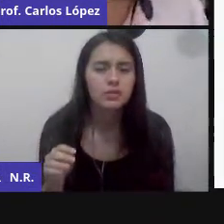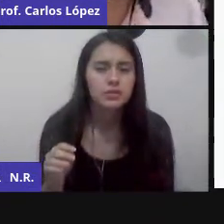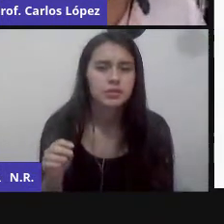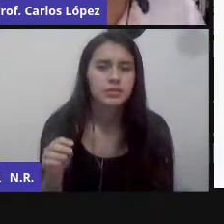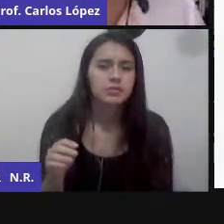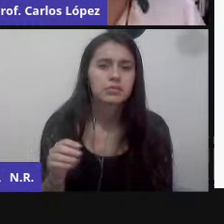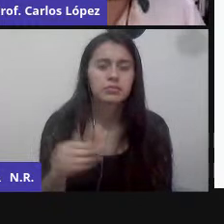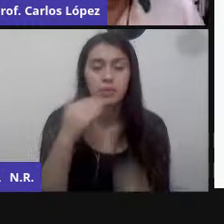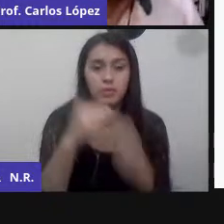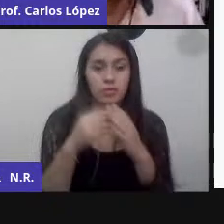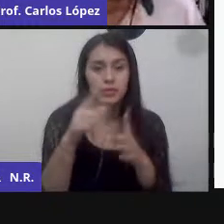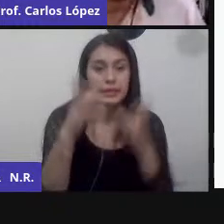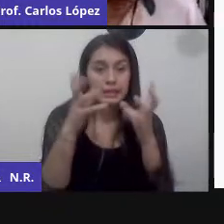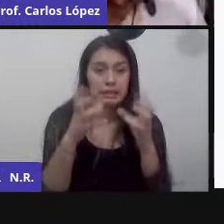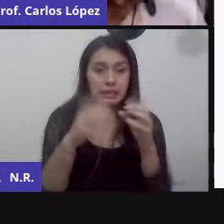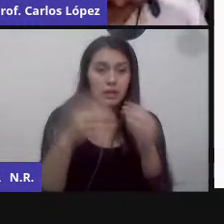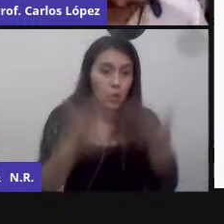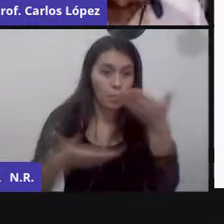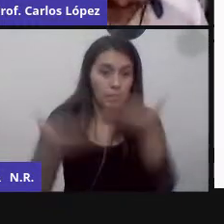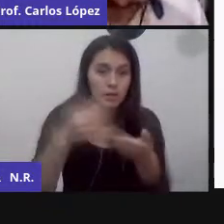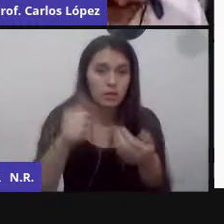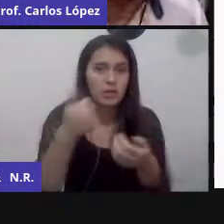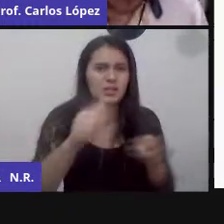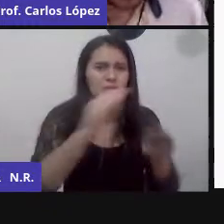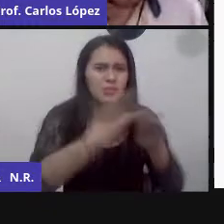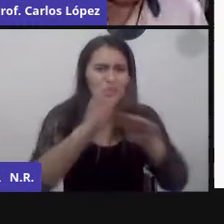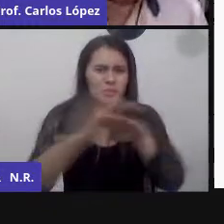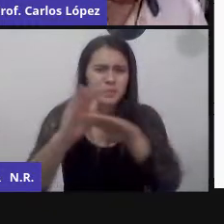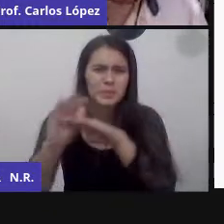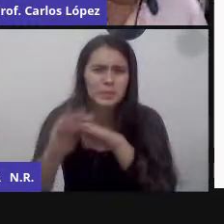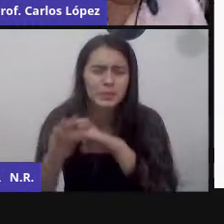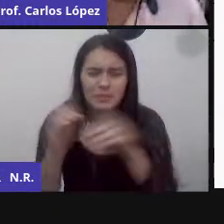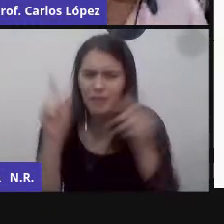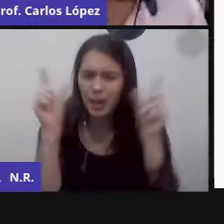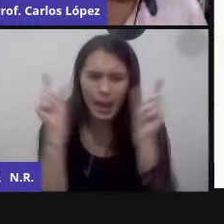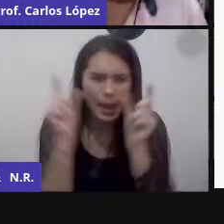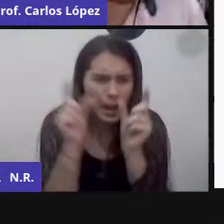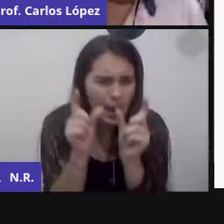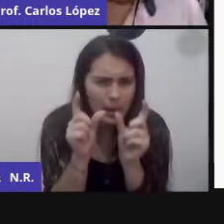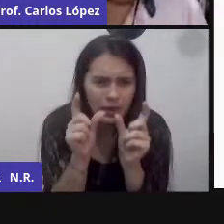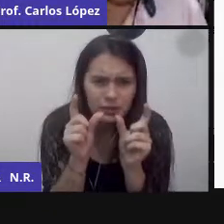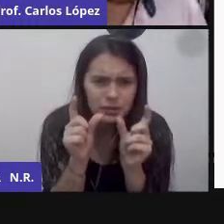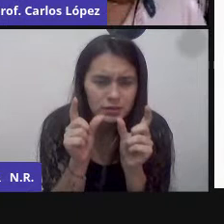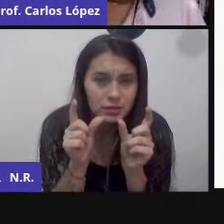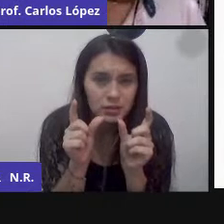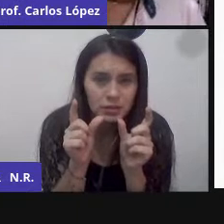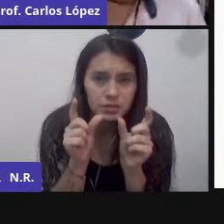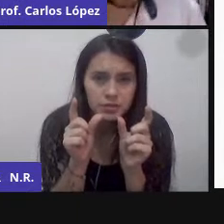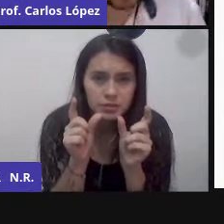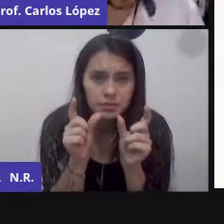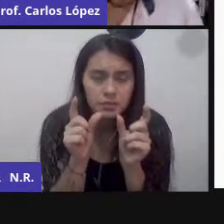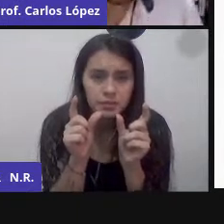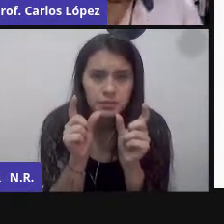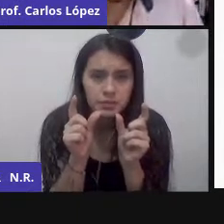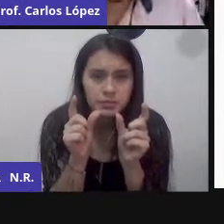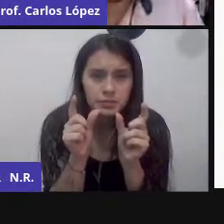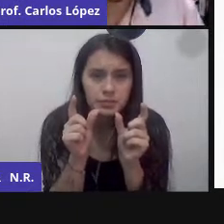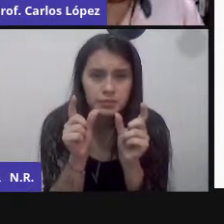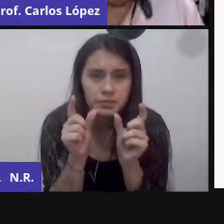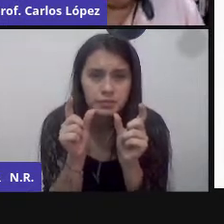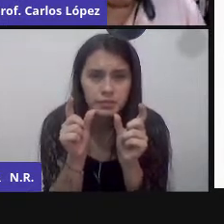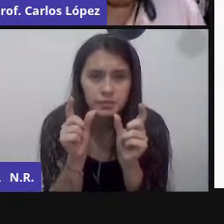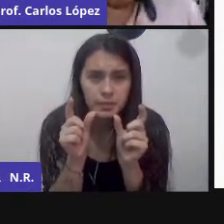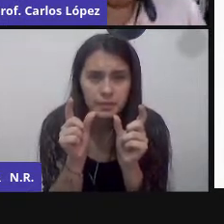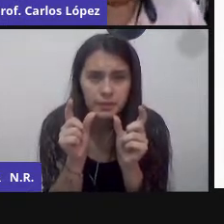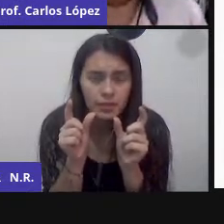Si usted quiere compartir esto con las personas, pues básicamente... Sí. Y ya. Es